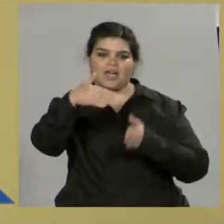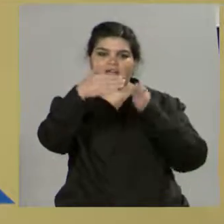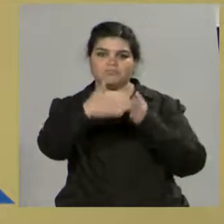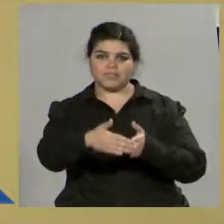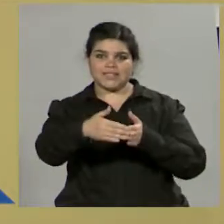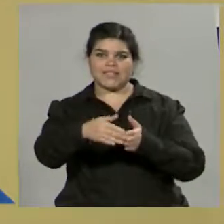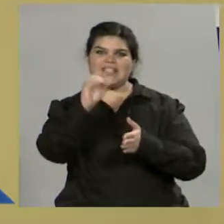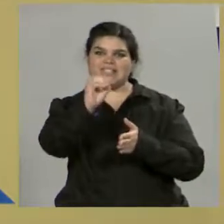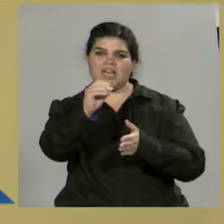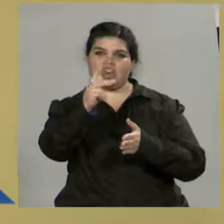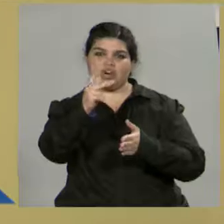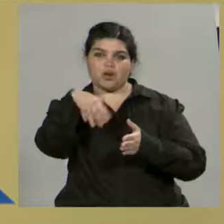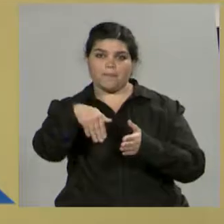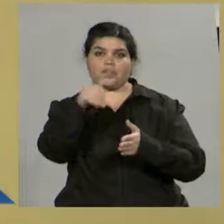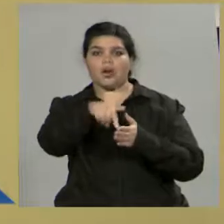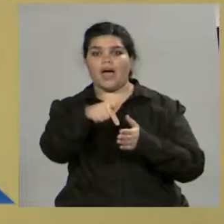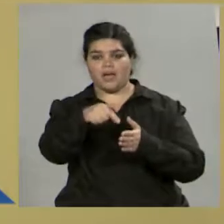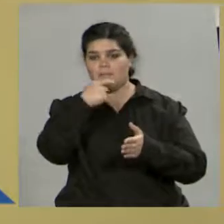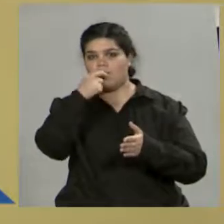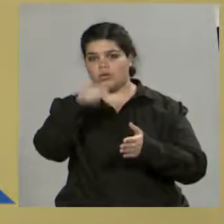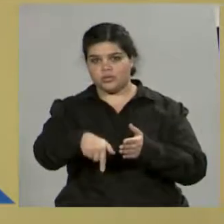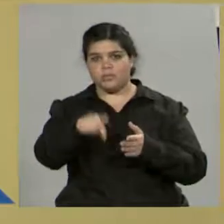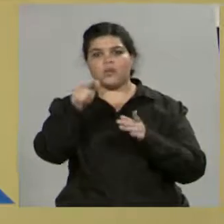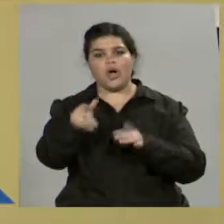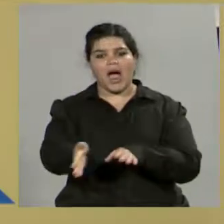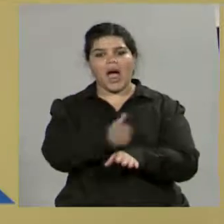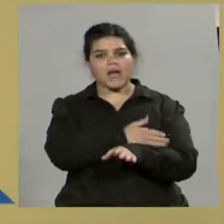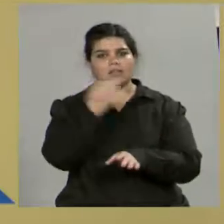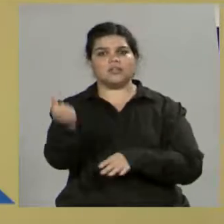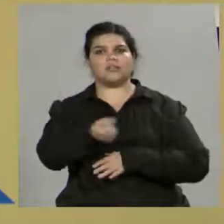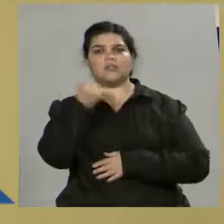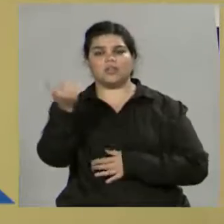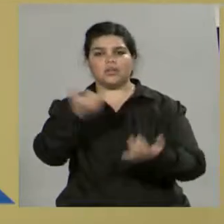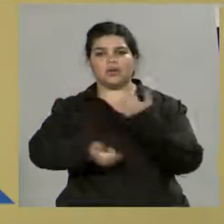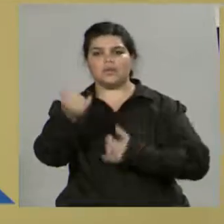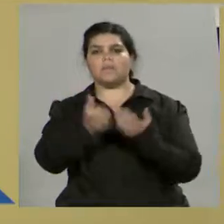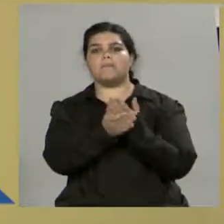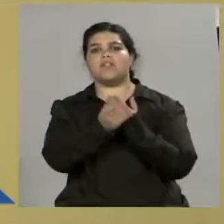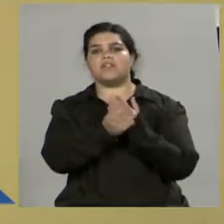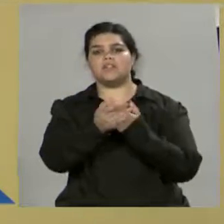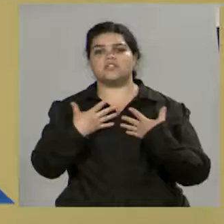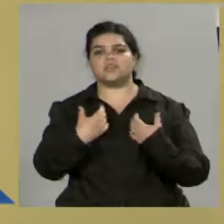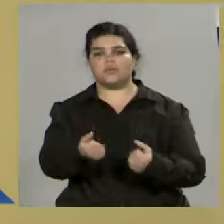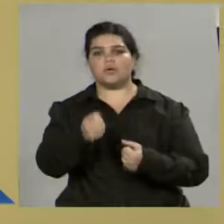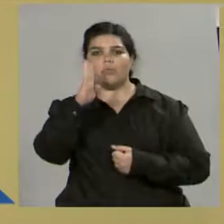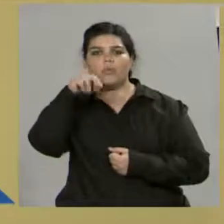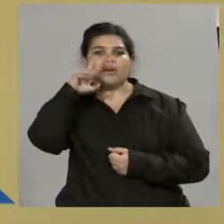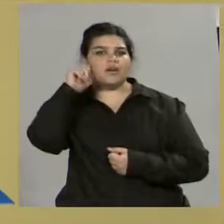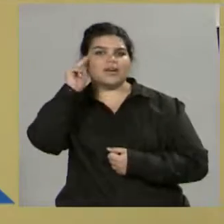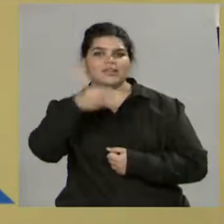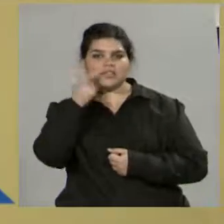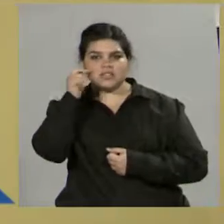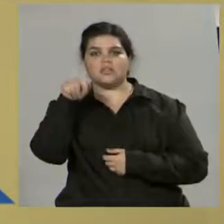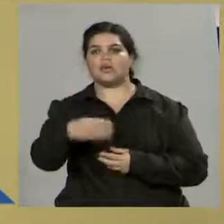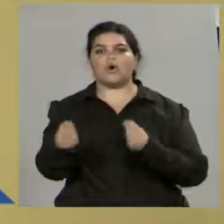provincia, pero antes quiero que escuchemos y compartamos las palabras de la ministra de Seguridad, Patricia Bullrich, refiriéndose